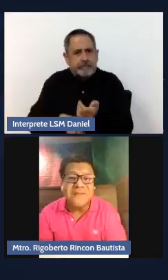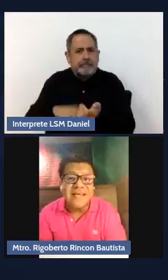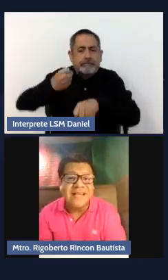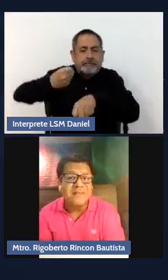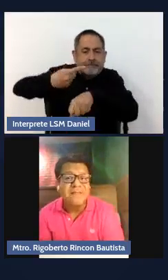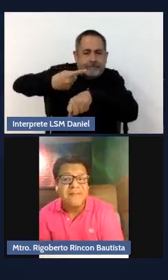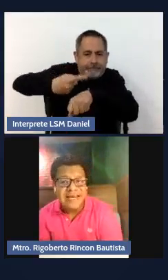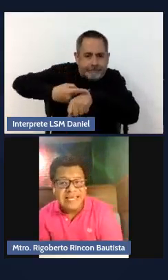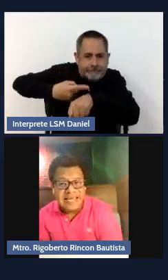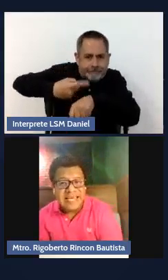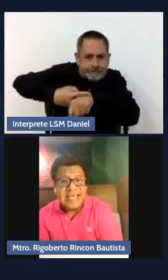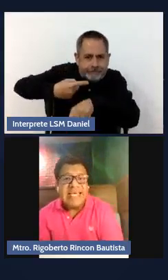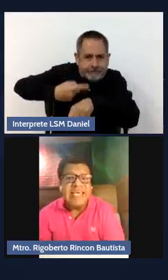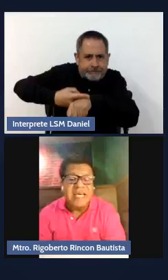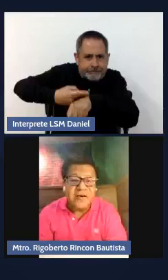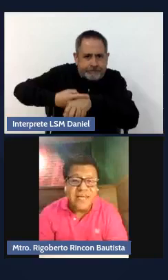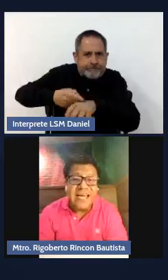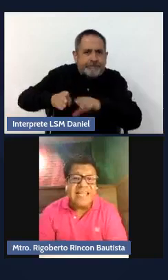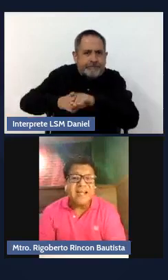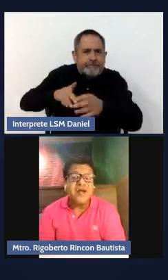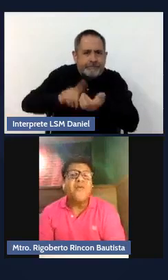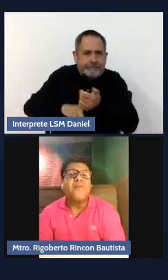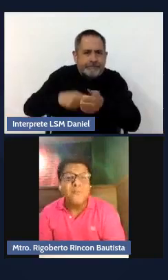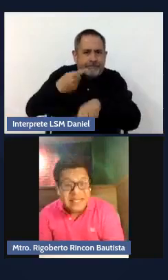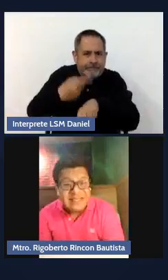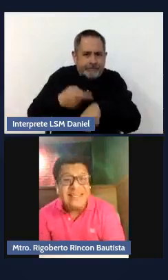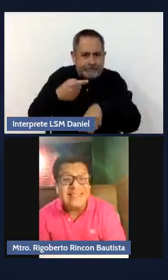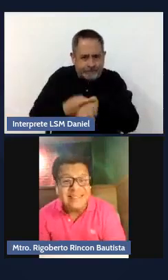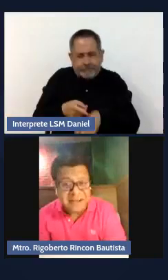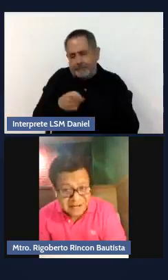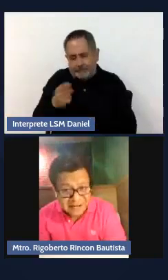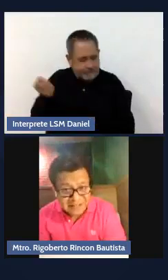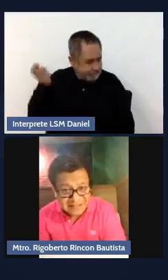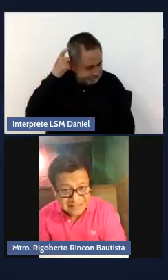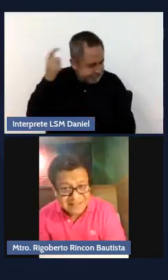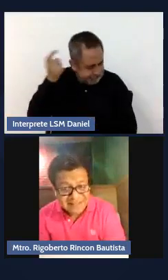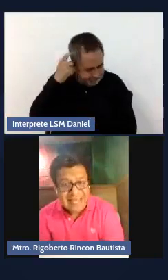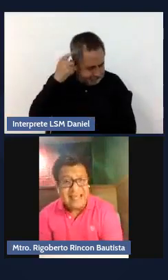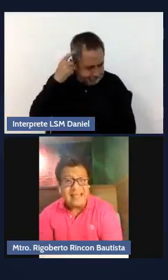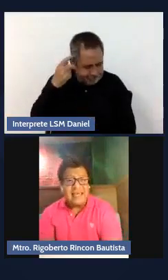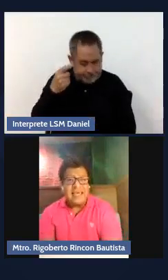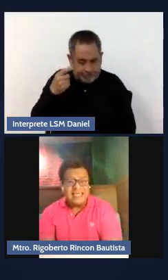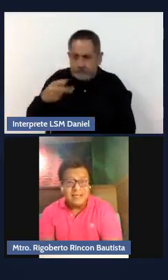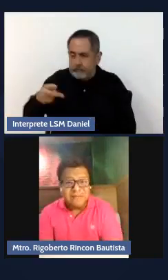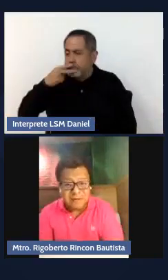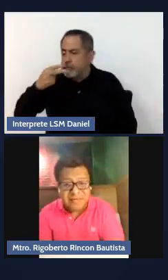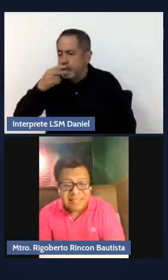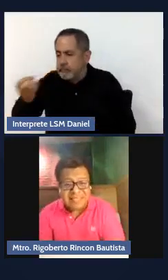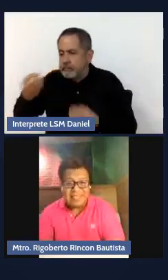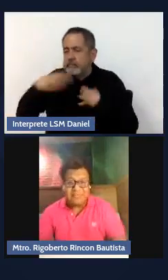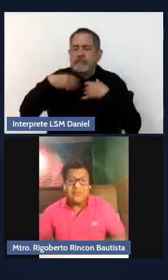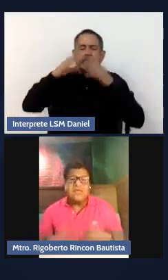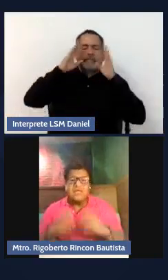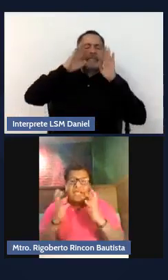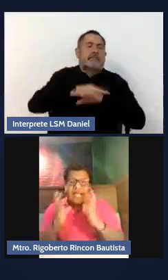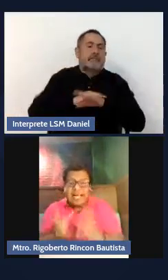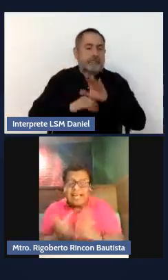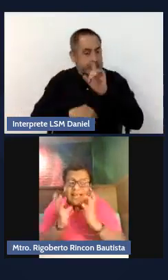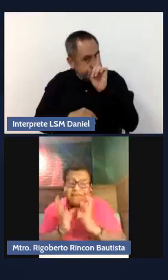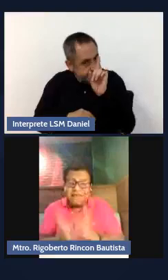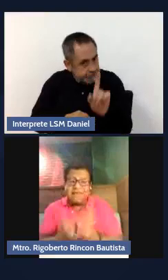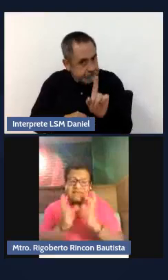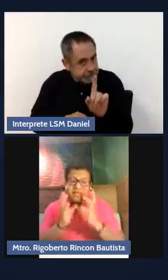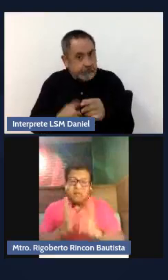primaria y crónica de recompensa cerebral. ¿Ya? Es bien importante esto. Cada vez que